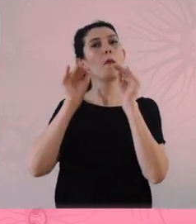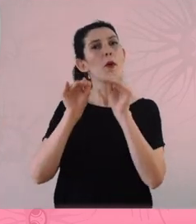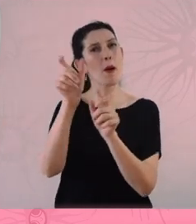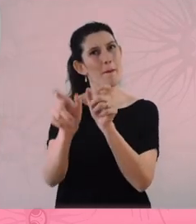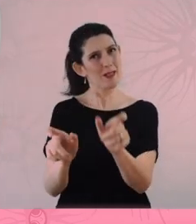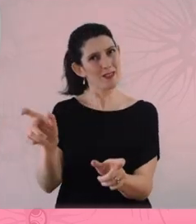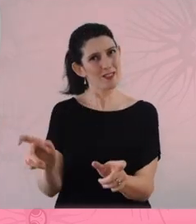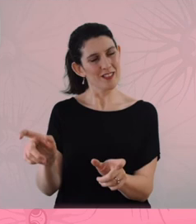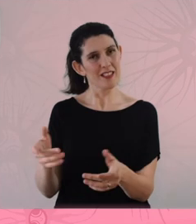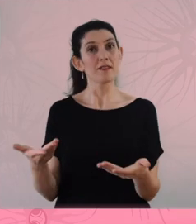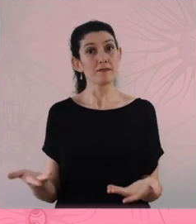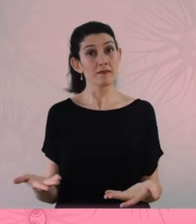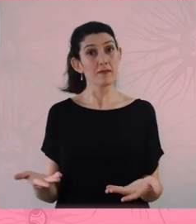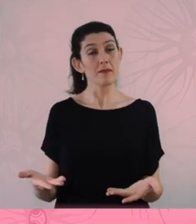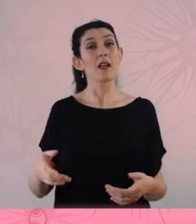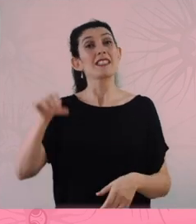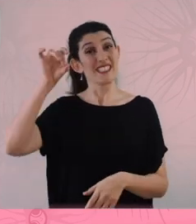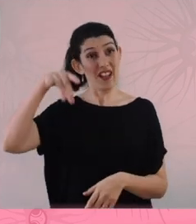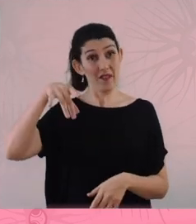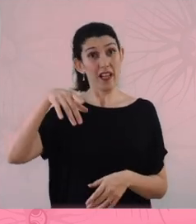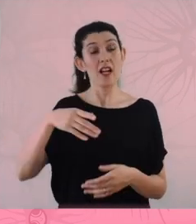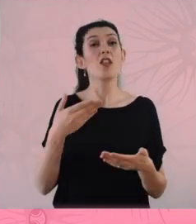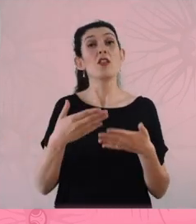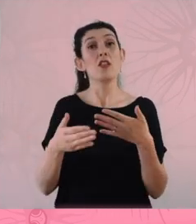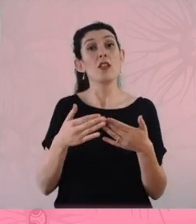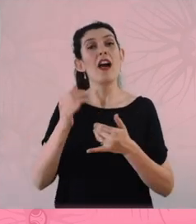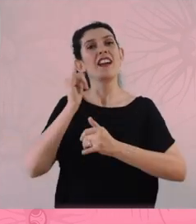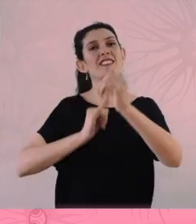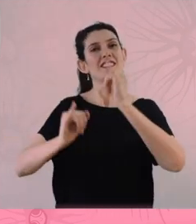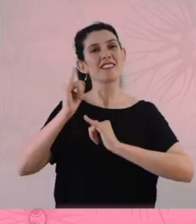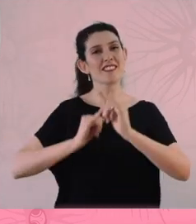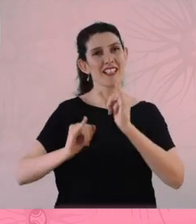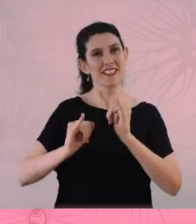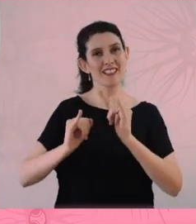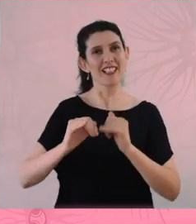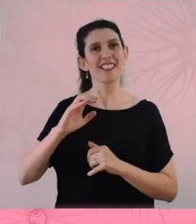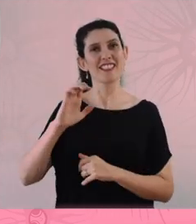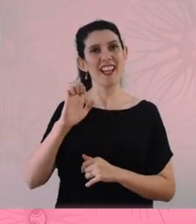CDTUC en www.neuromundos.cdti.cl.